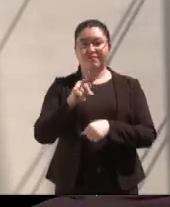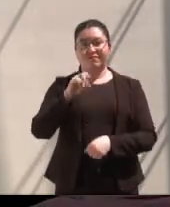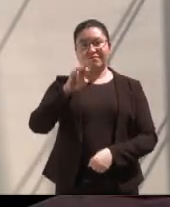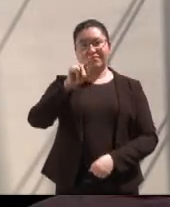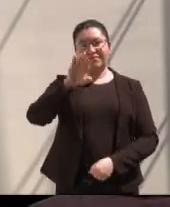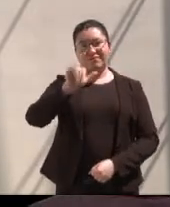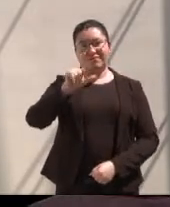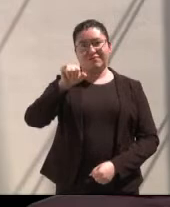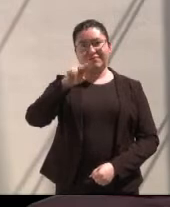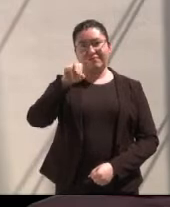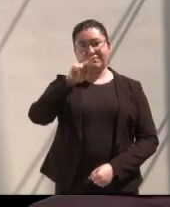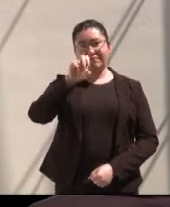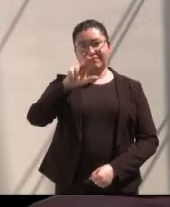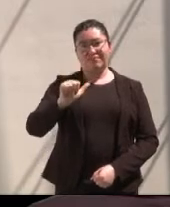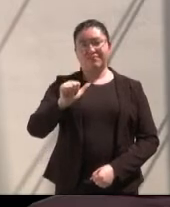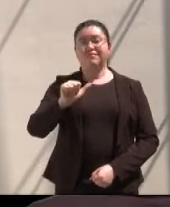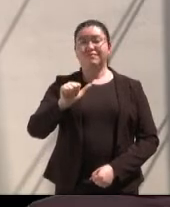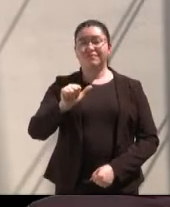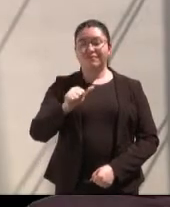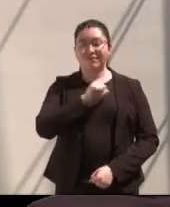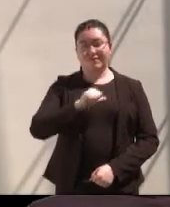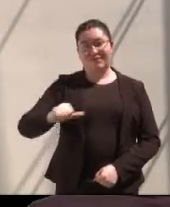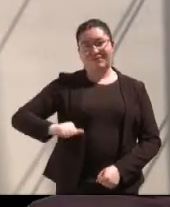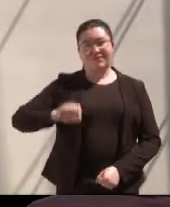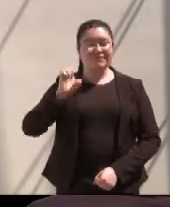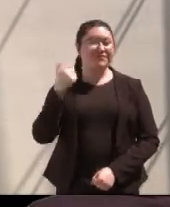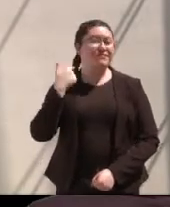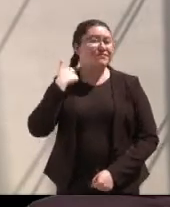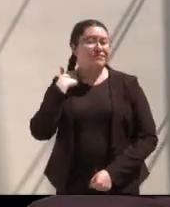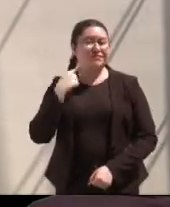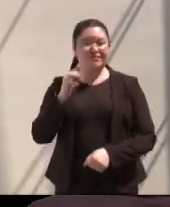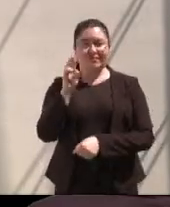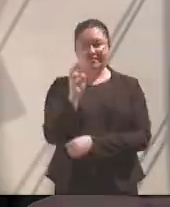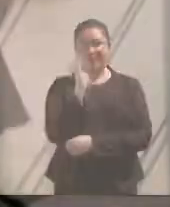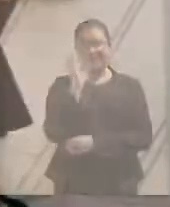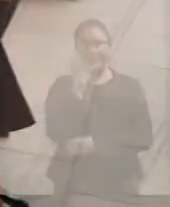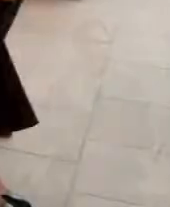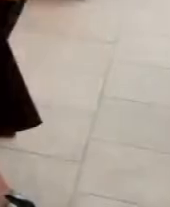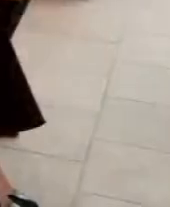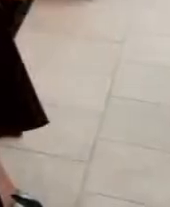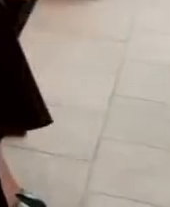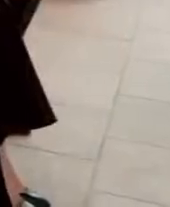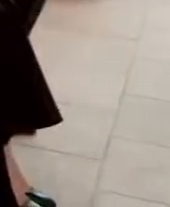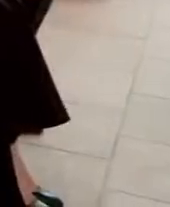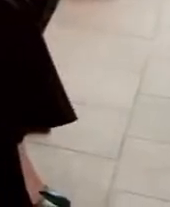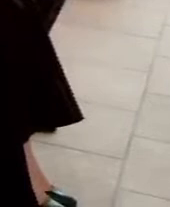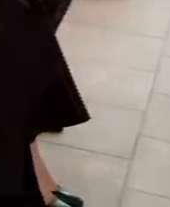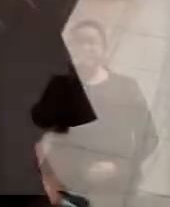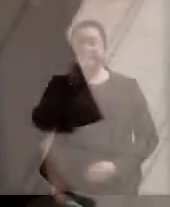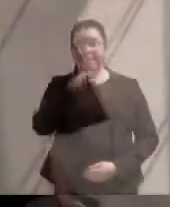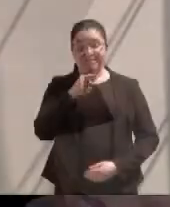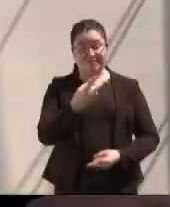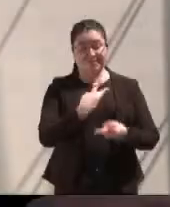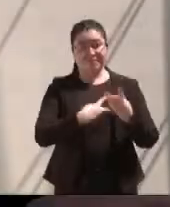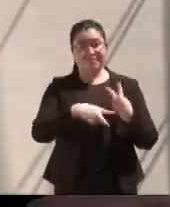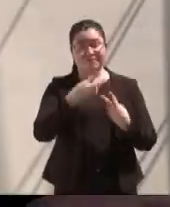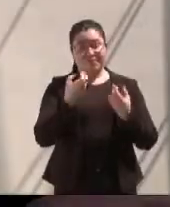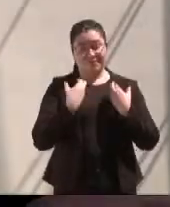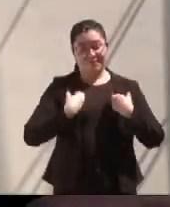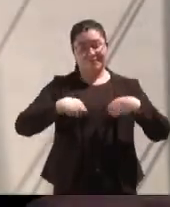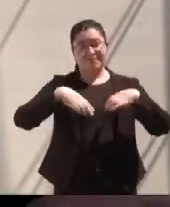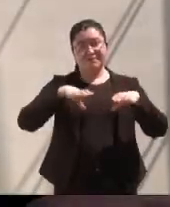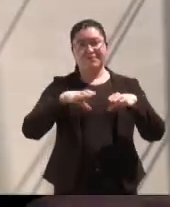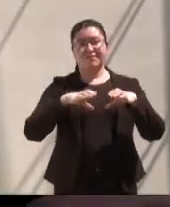Ortiz Curtier, ex alcaldesa en la Magdalena Contreras. Así como también representantes de